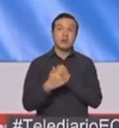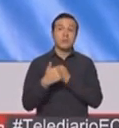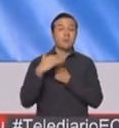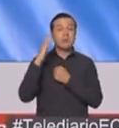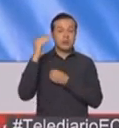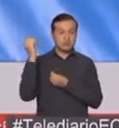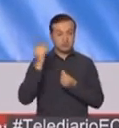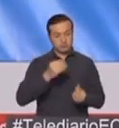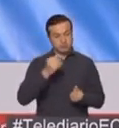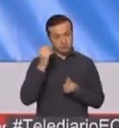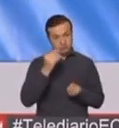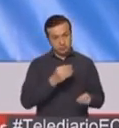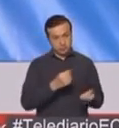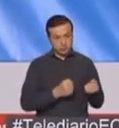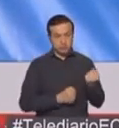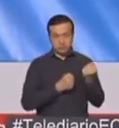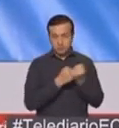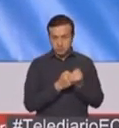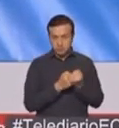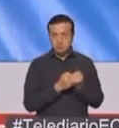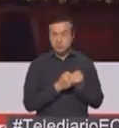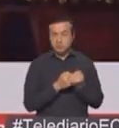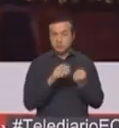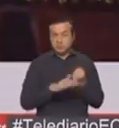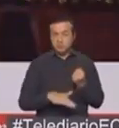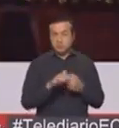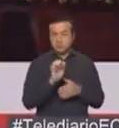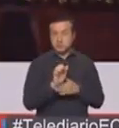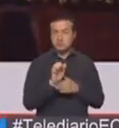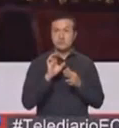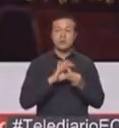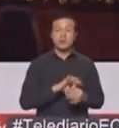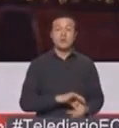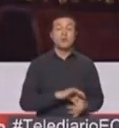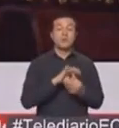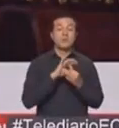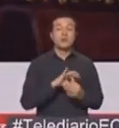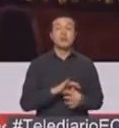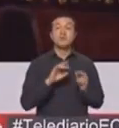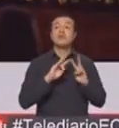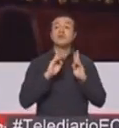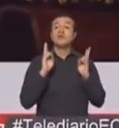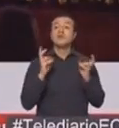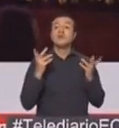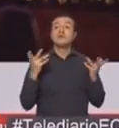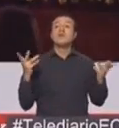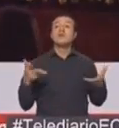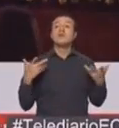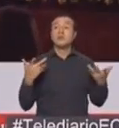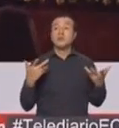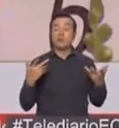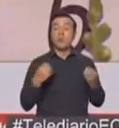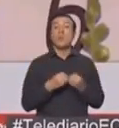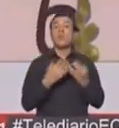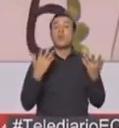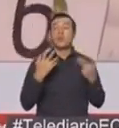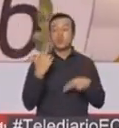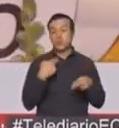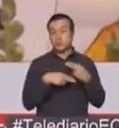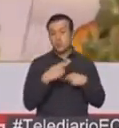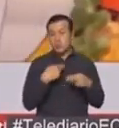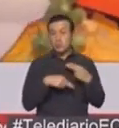inversión extranjera directa de Ecuador. Cooperación que no solamente se traduce en los números que revelan el movimiento comercial